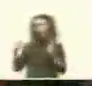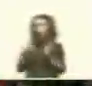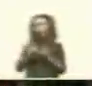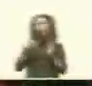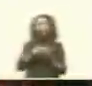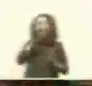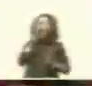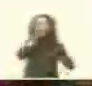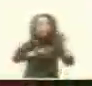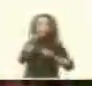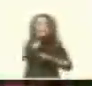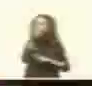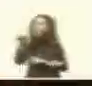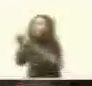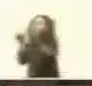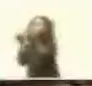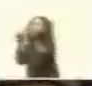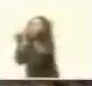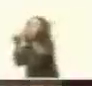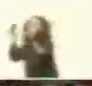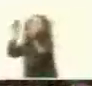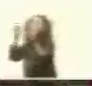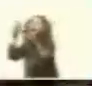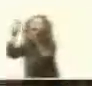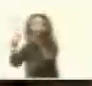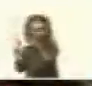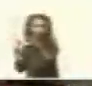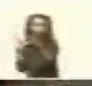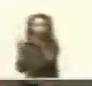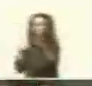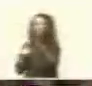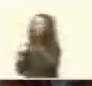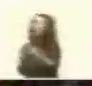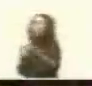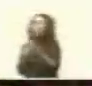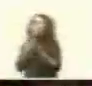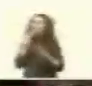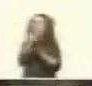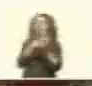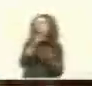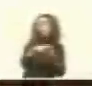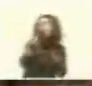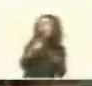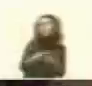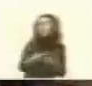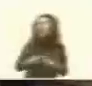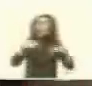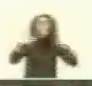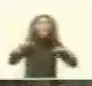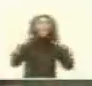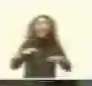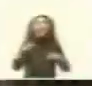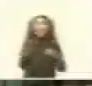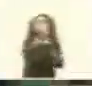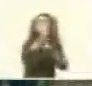que acaban en ado. Si hablo de política está comprobado, sale solo la verdad, no es